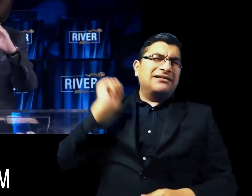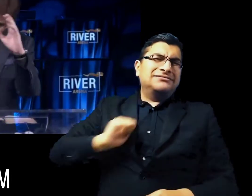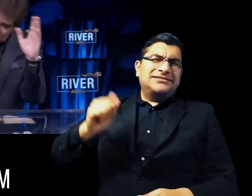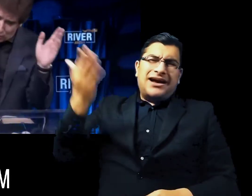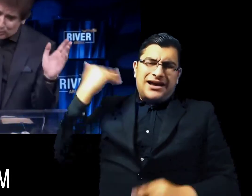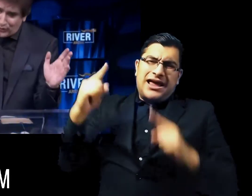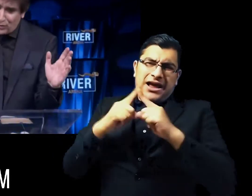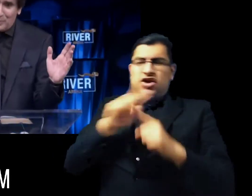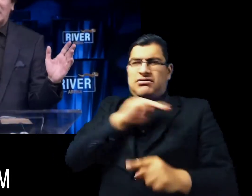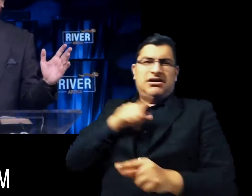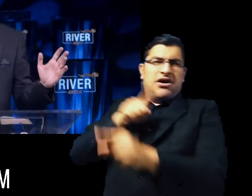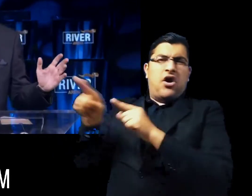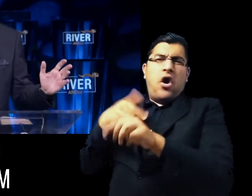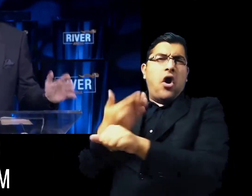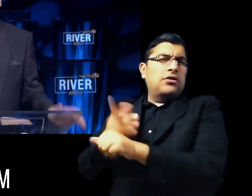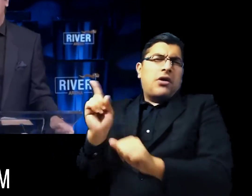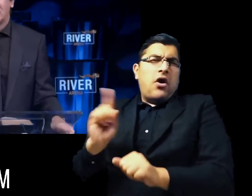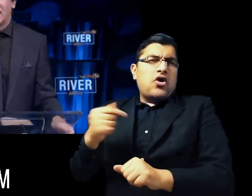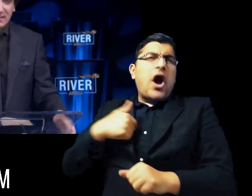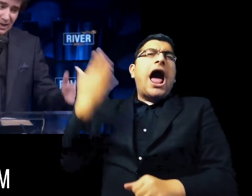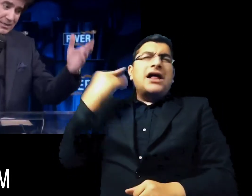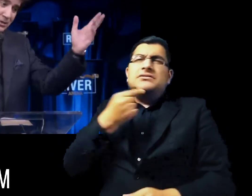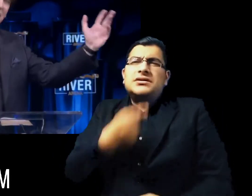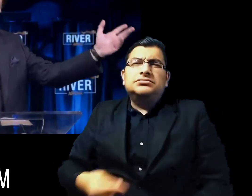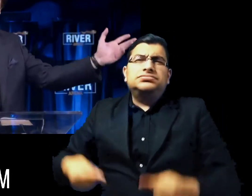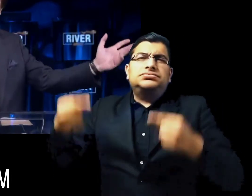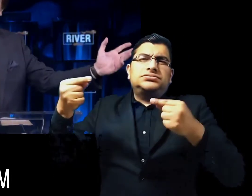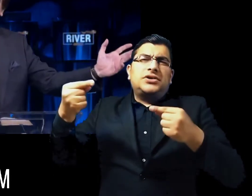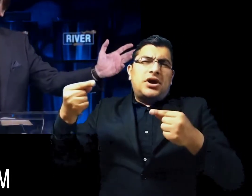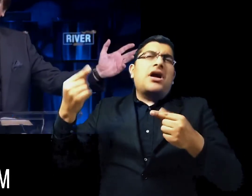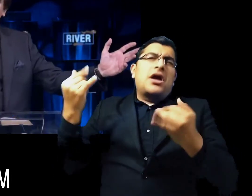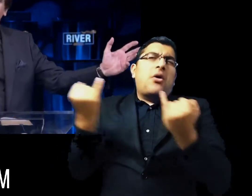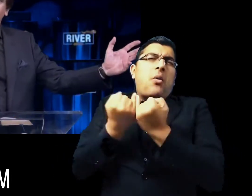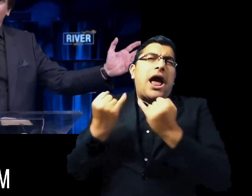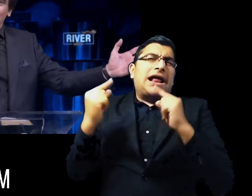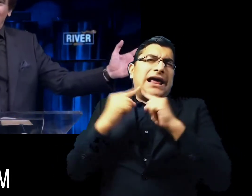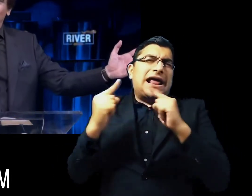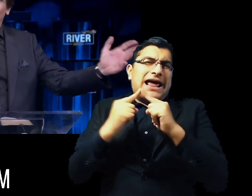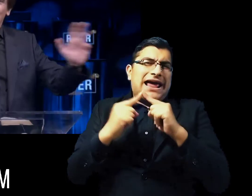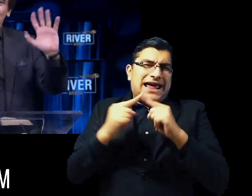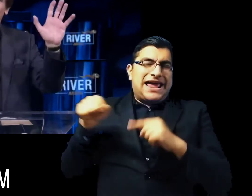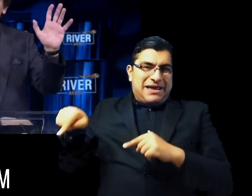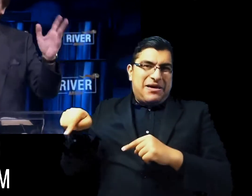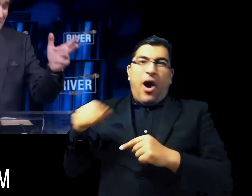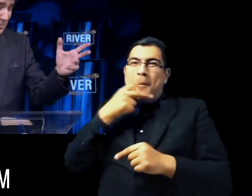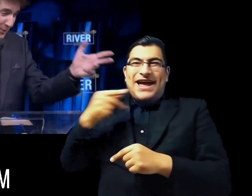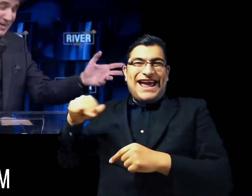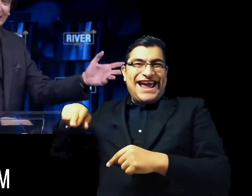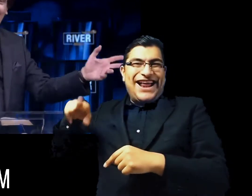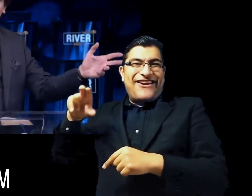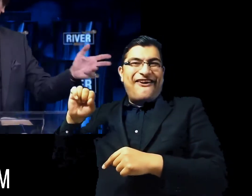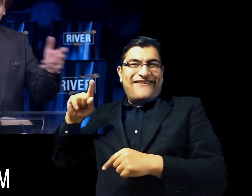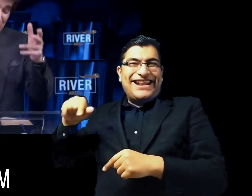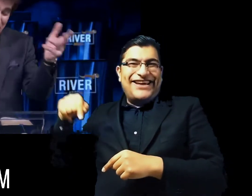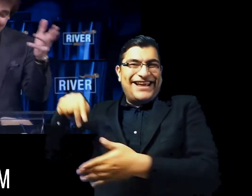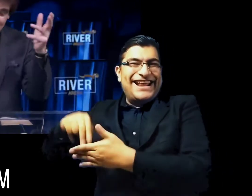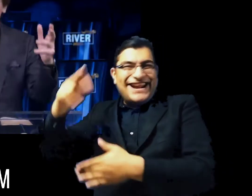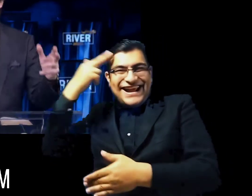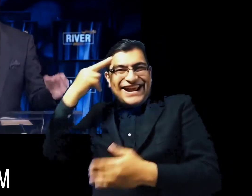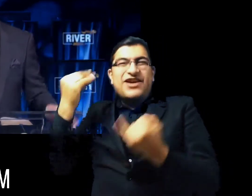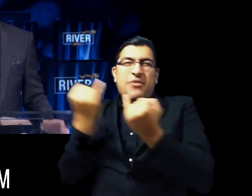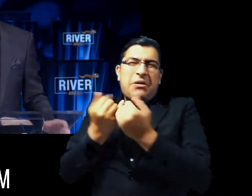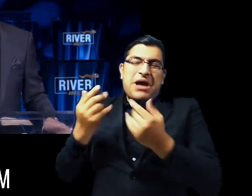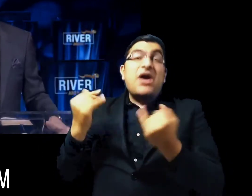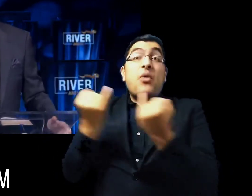no reniego porque fueron parte de mi niñez, en esa iglesia donde estaba Roberto, que no es su nombre real, pero ahí estaba, y como él había